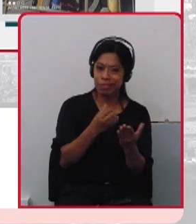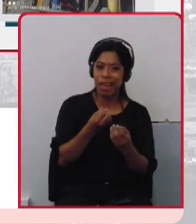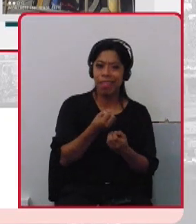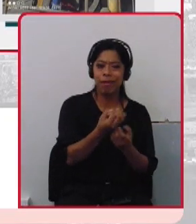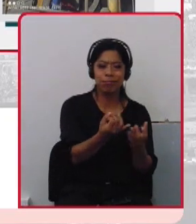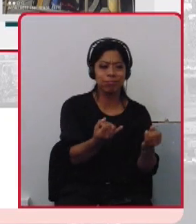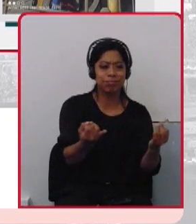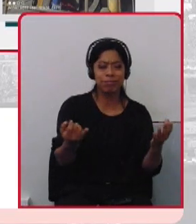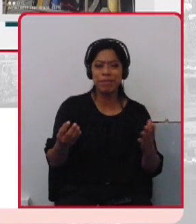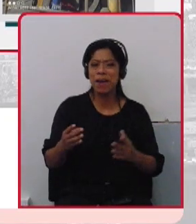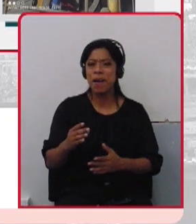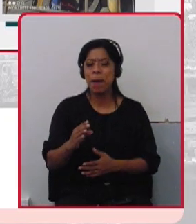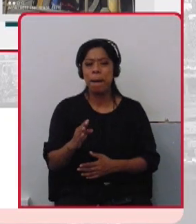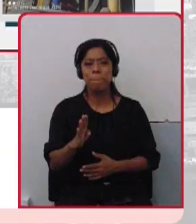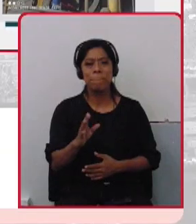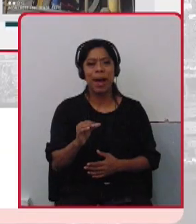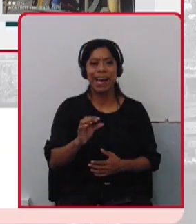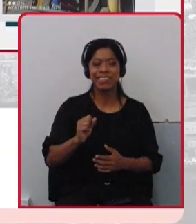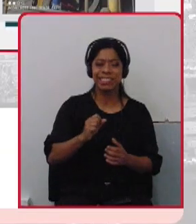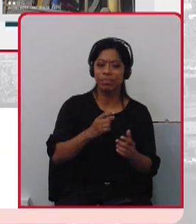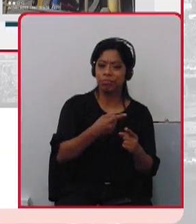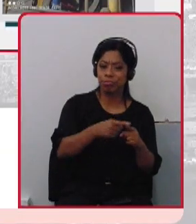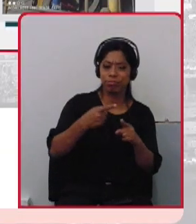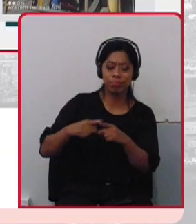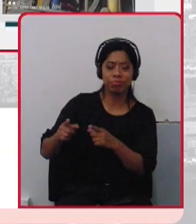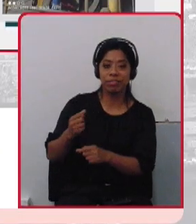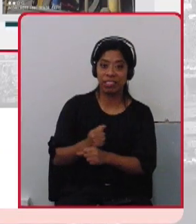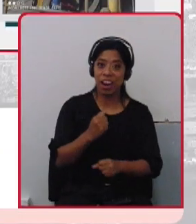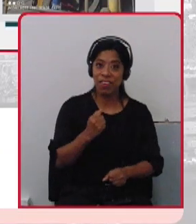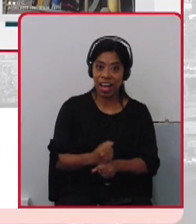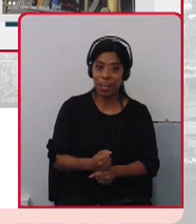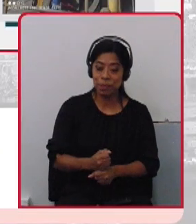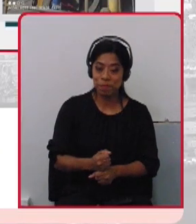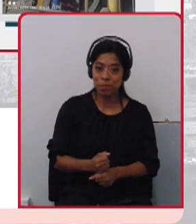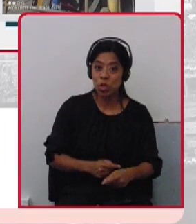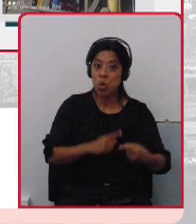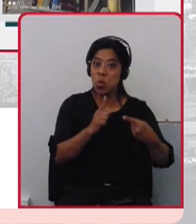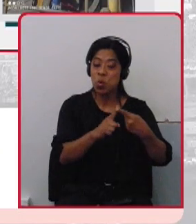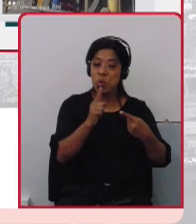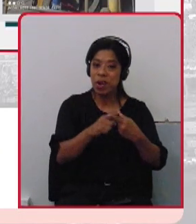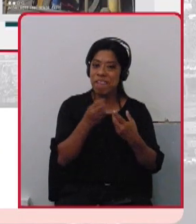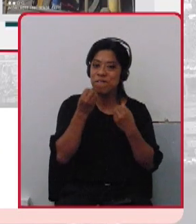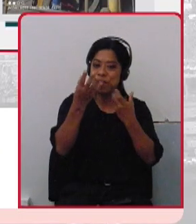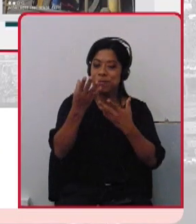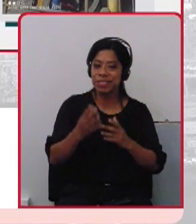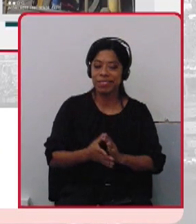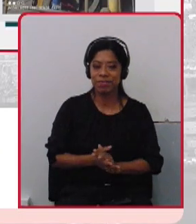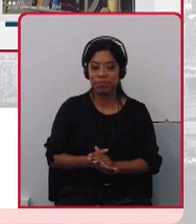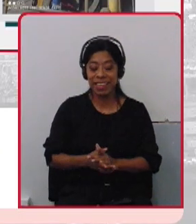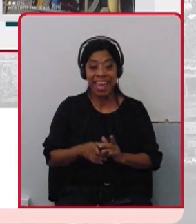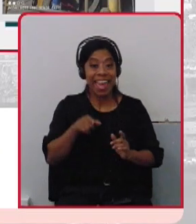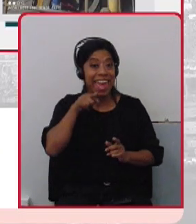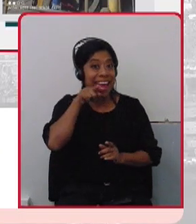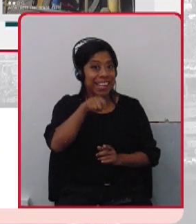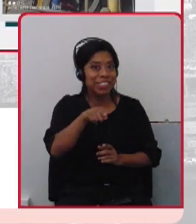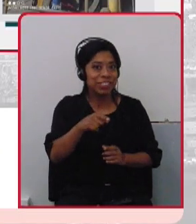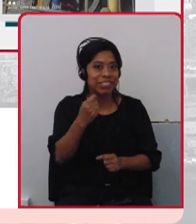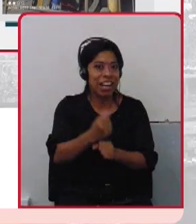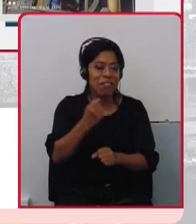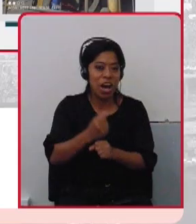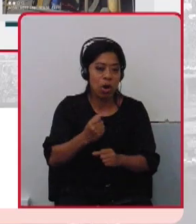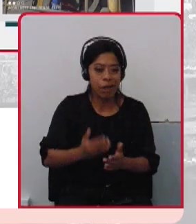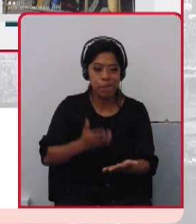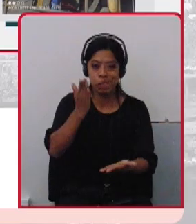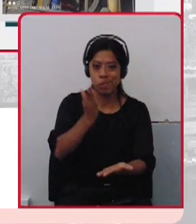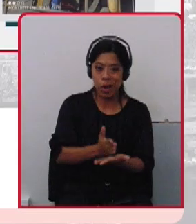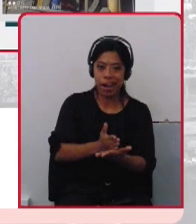dispersos en diferentes bases que tenemos que comenzar a trabajarlo, ¿no? Una información no oportuna. Durante el desarrollo de la parada de